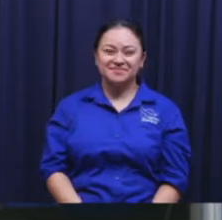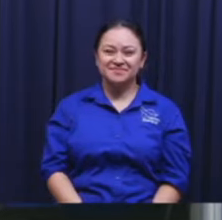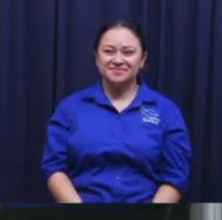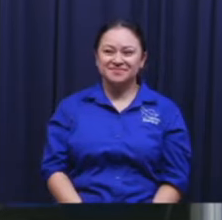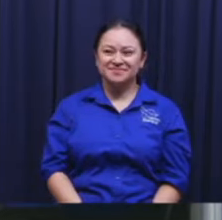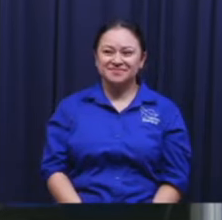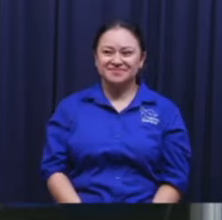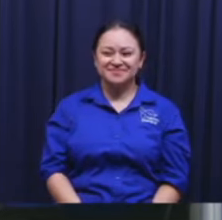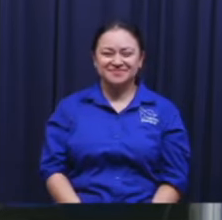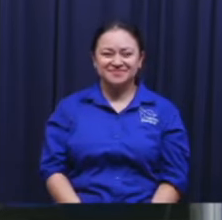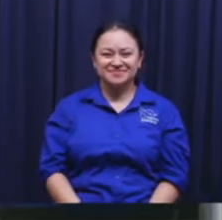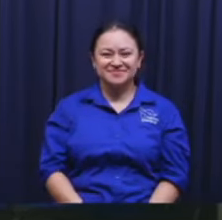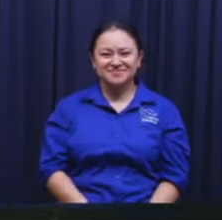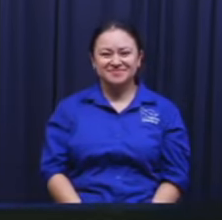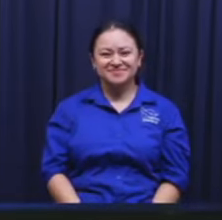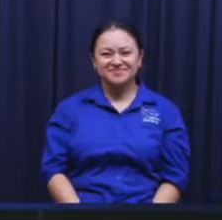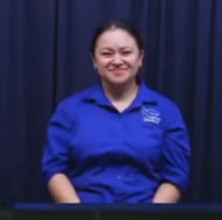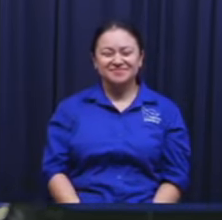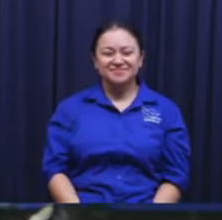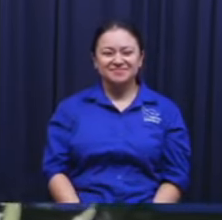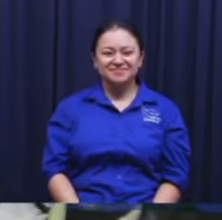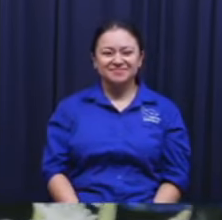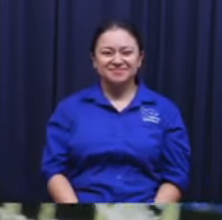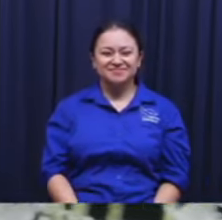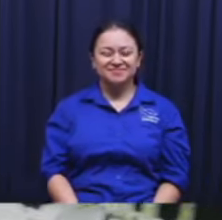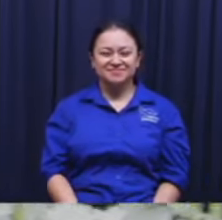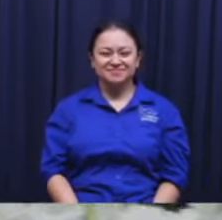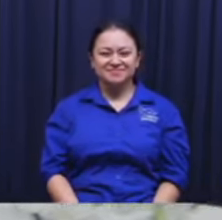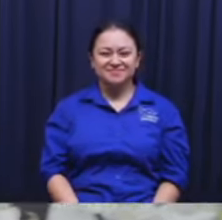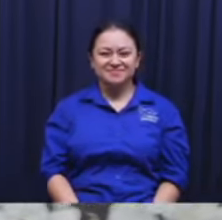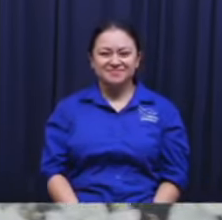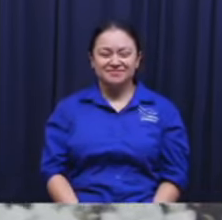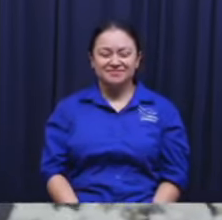Para enseñar la culpa a otro, ¿ah?